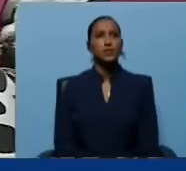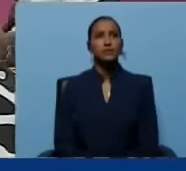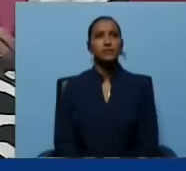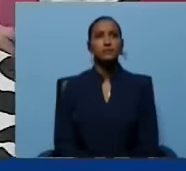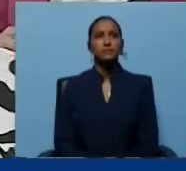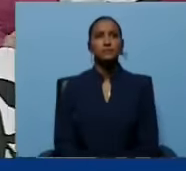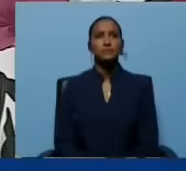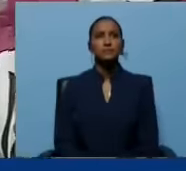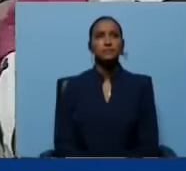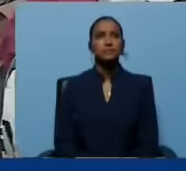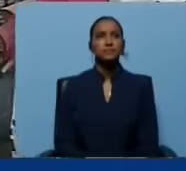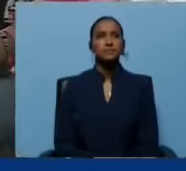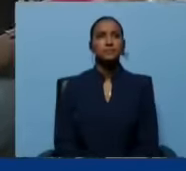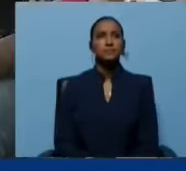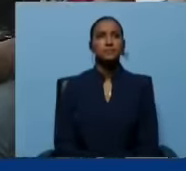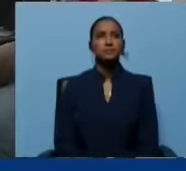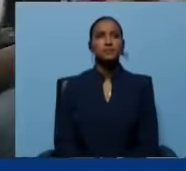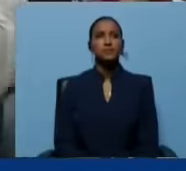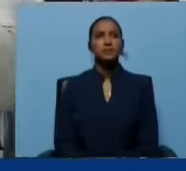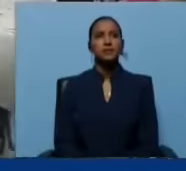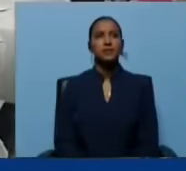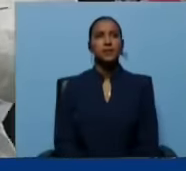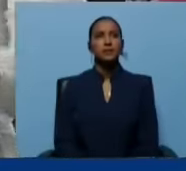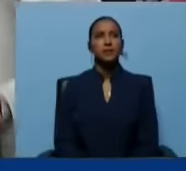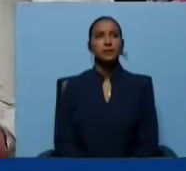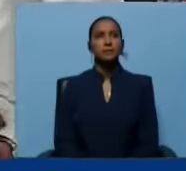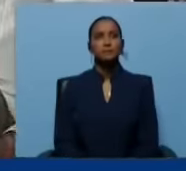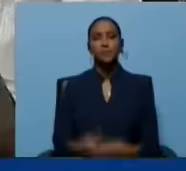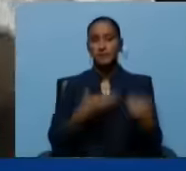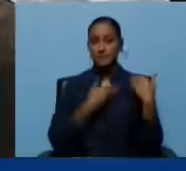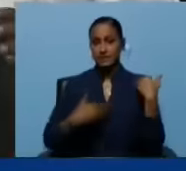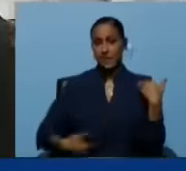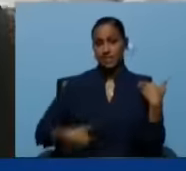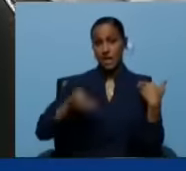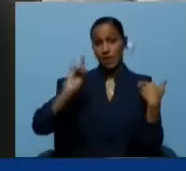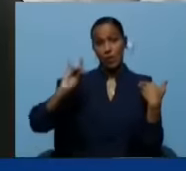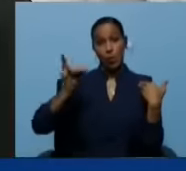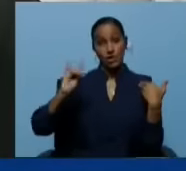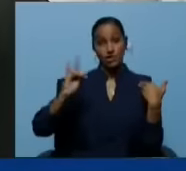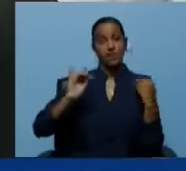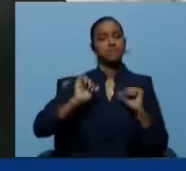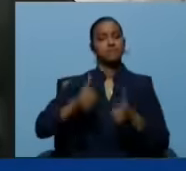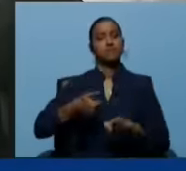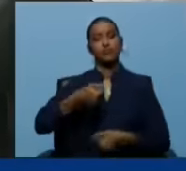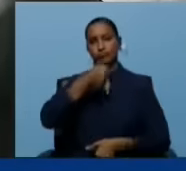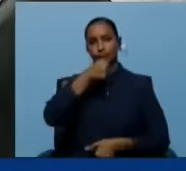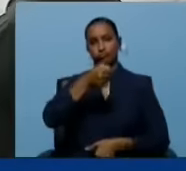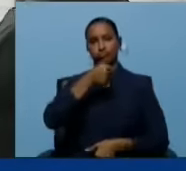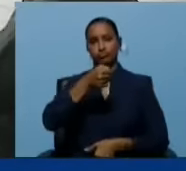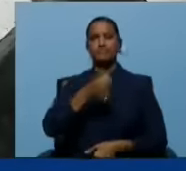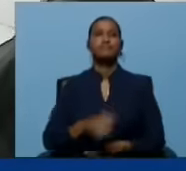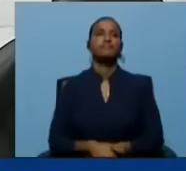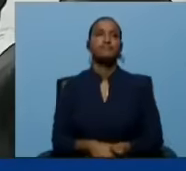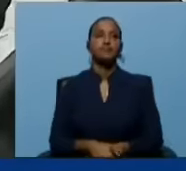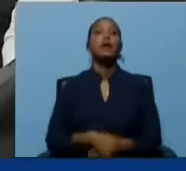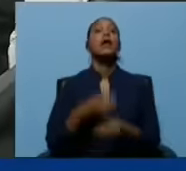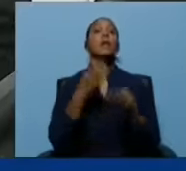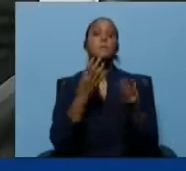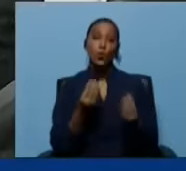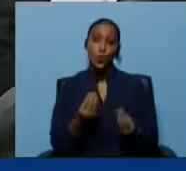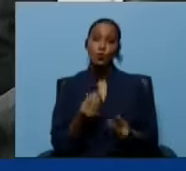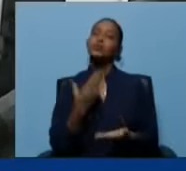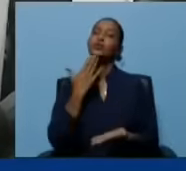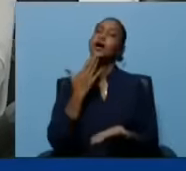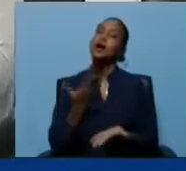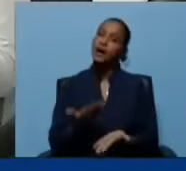Muchas gracias, hermano Nicolás Maduro, presidente electo de la República